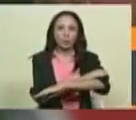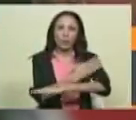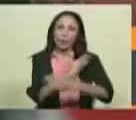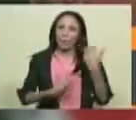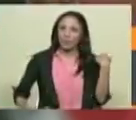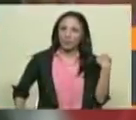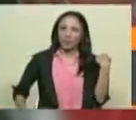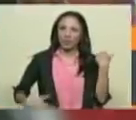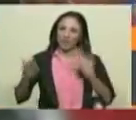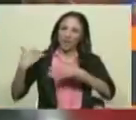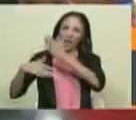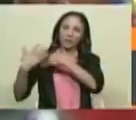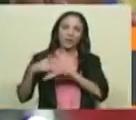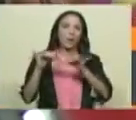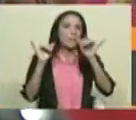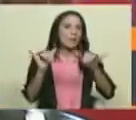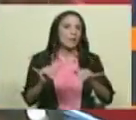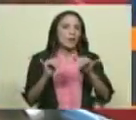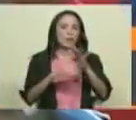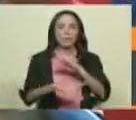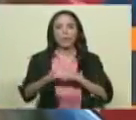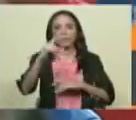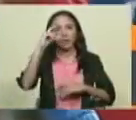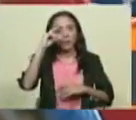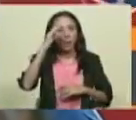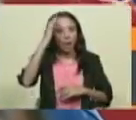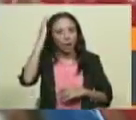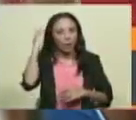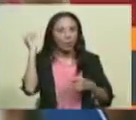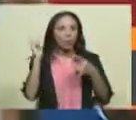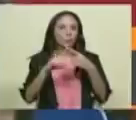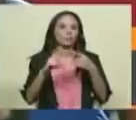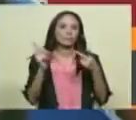mismo. Ramos Alú.